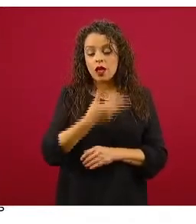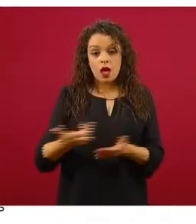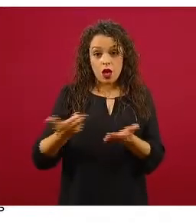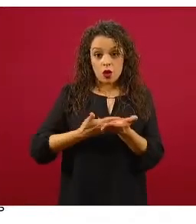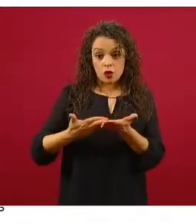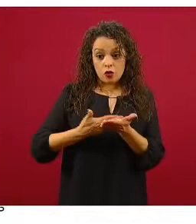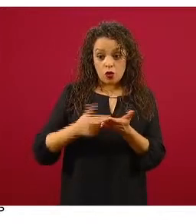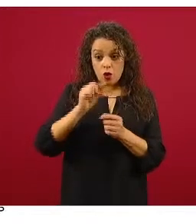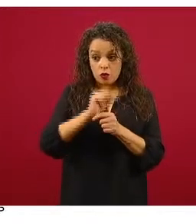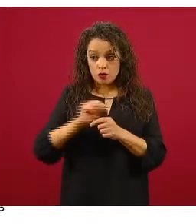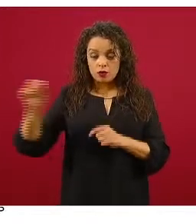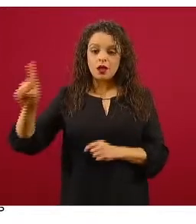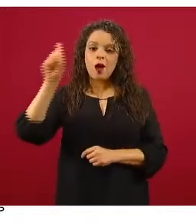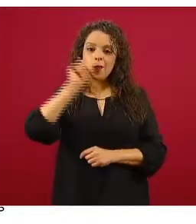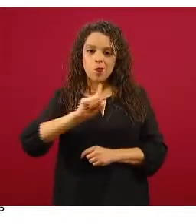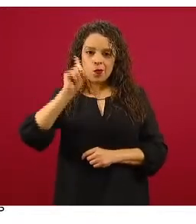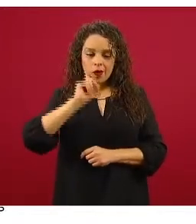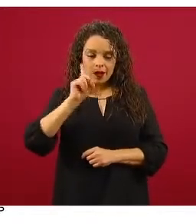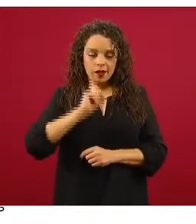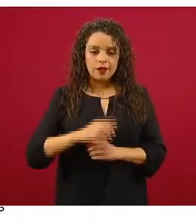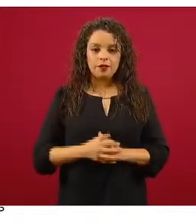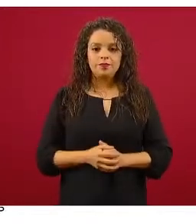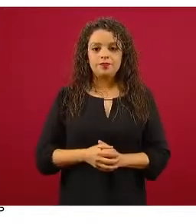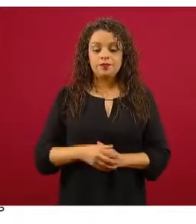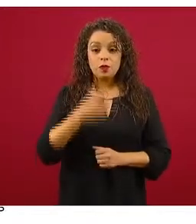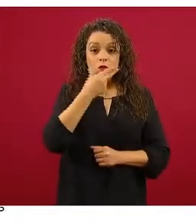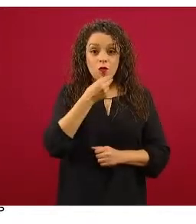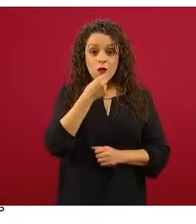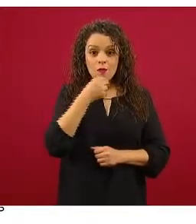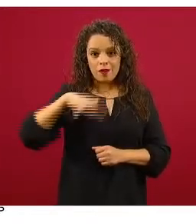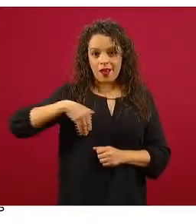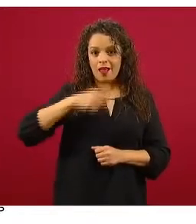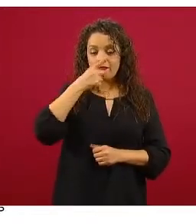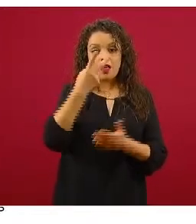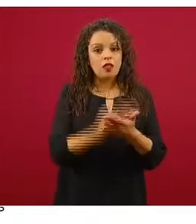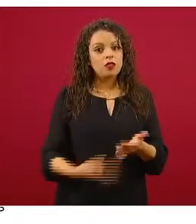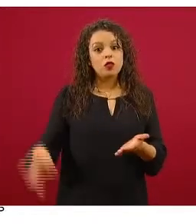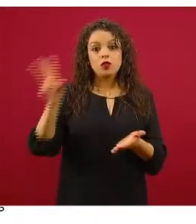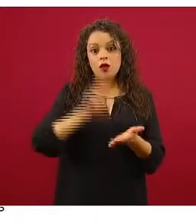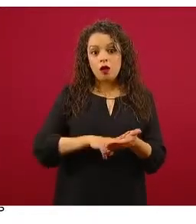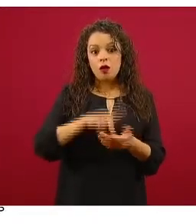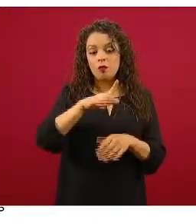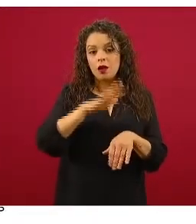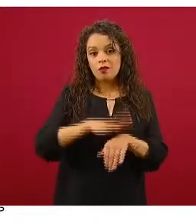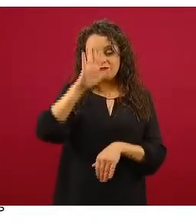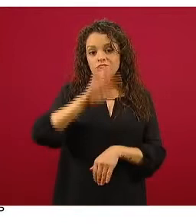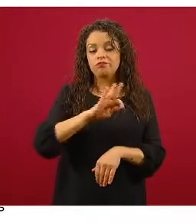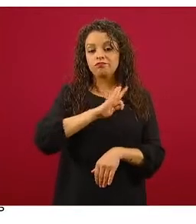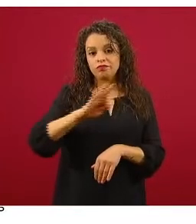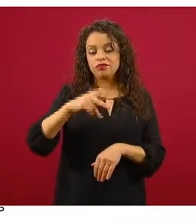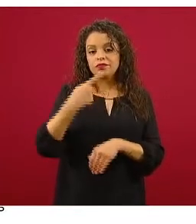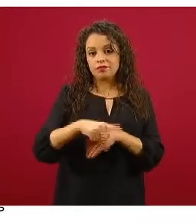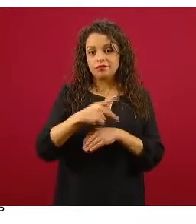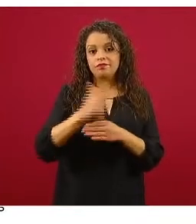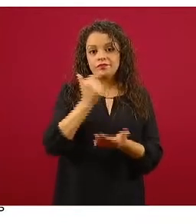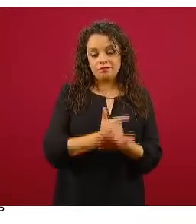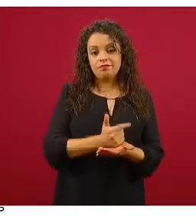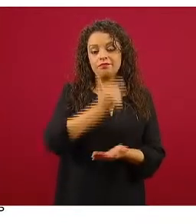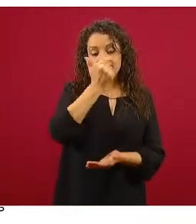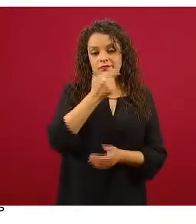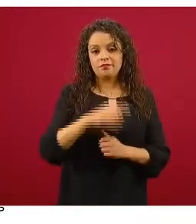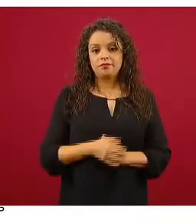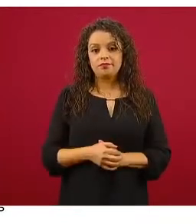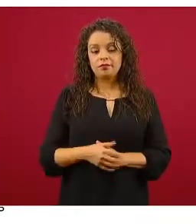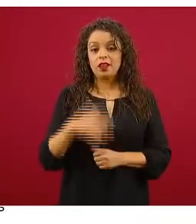Los hombres tienen, como decíamos, casi el doble de riesgo de tener una enfermedad grave, y esta se aumenta hasta en